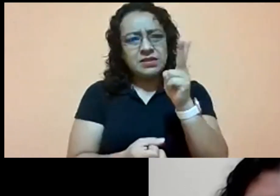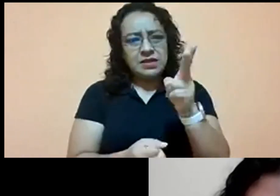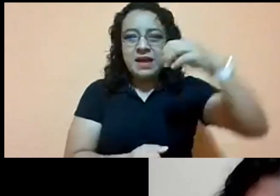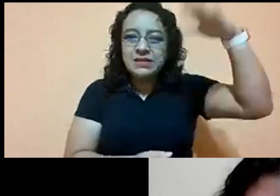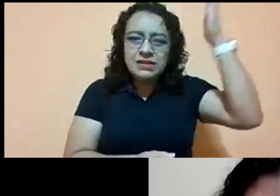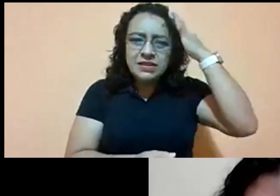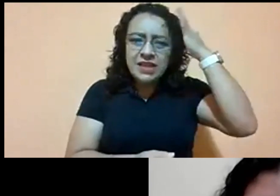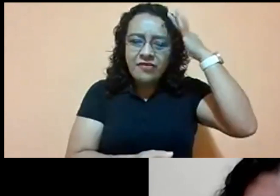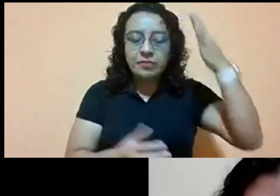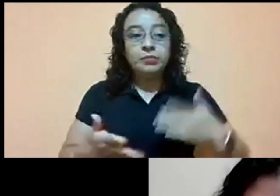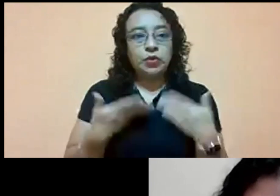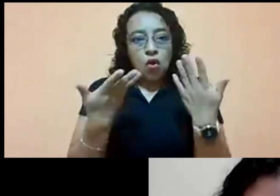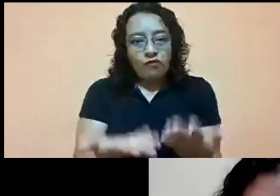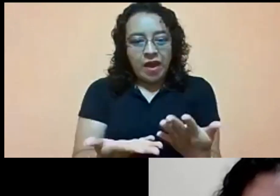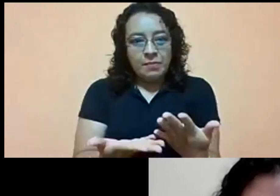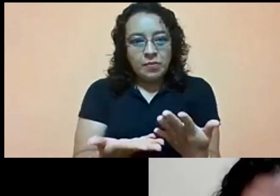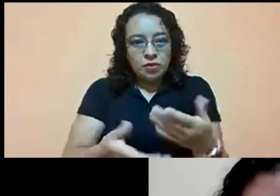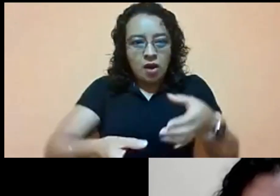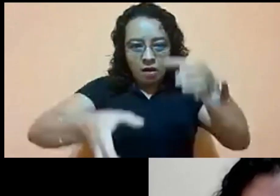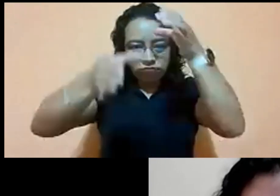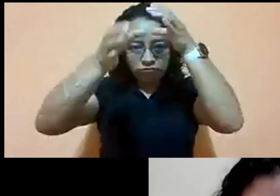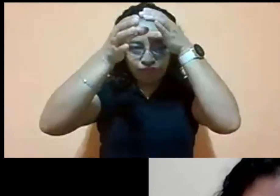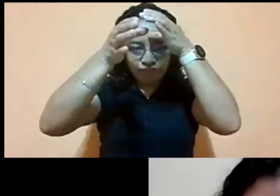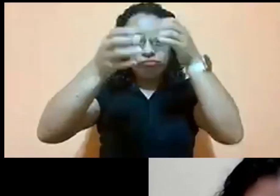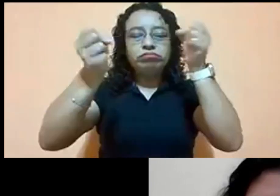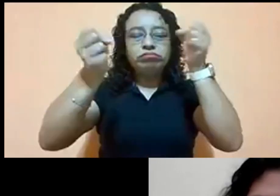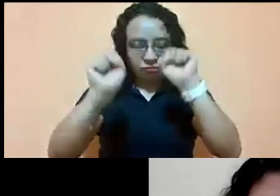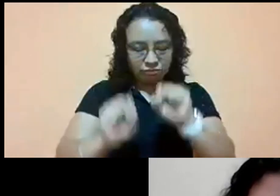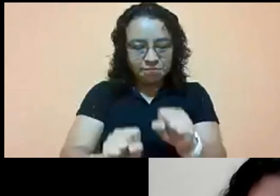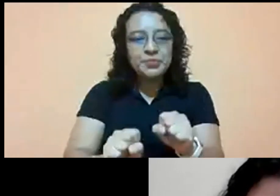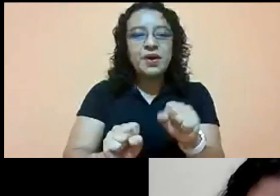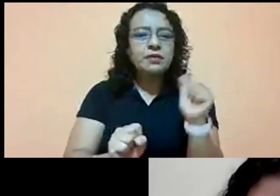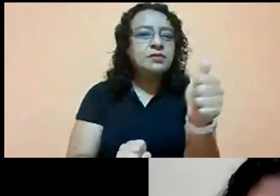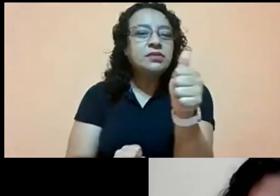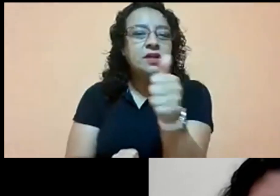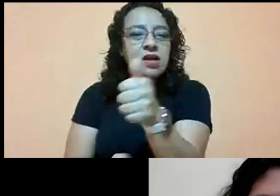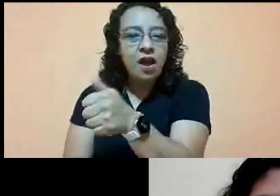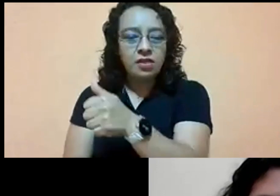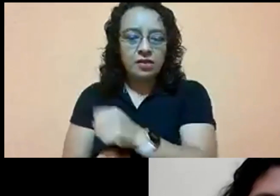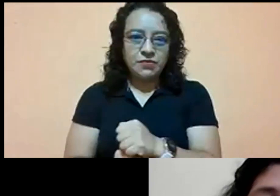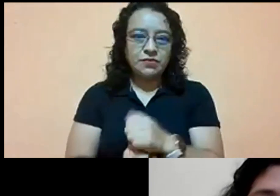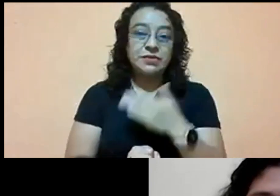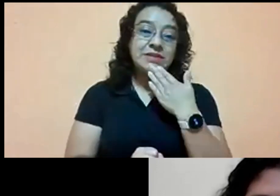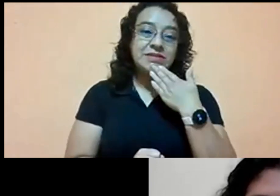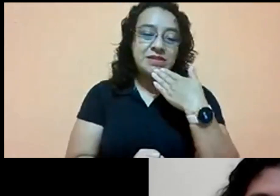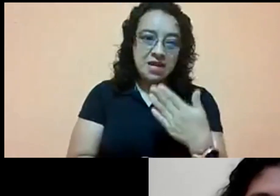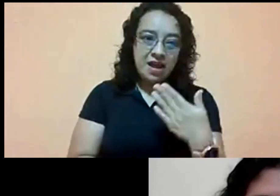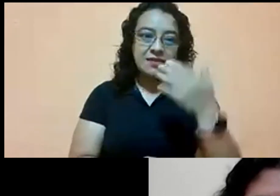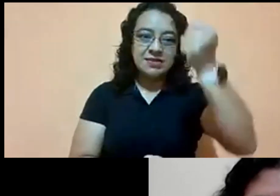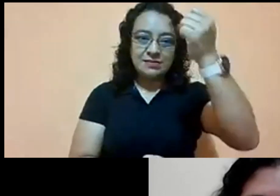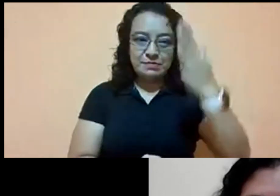y confiamos en las capacidades de cada uno de ustedes. Gracias a los maestros por ser